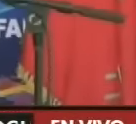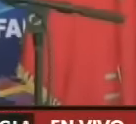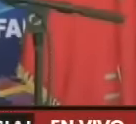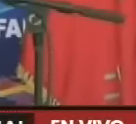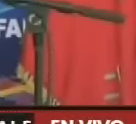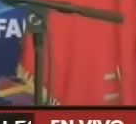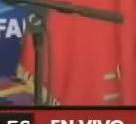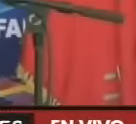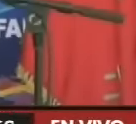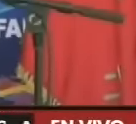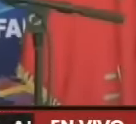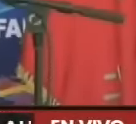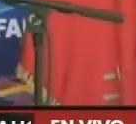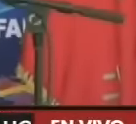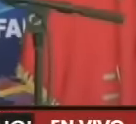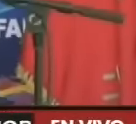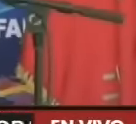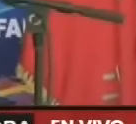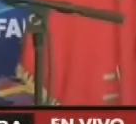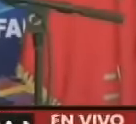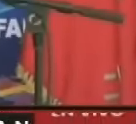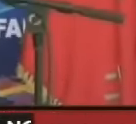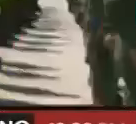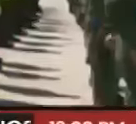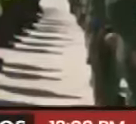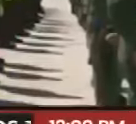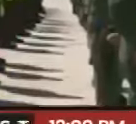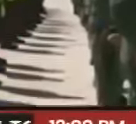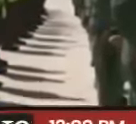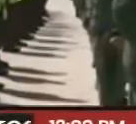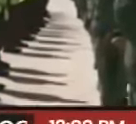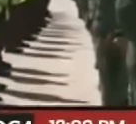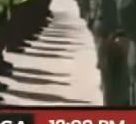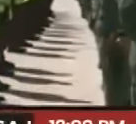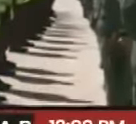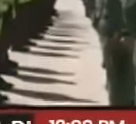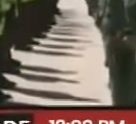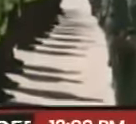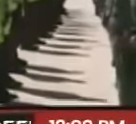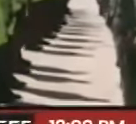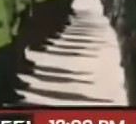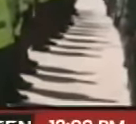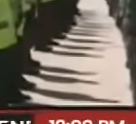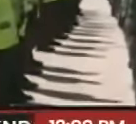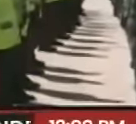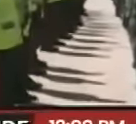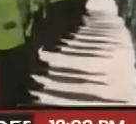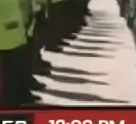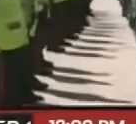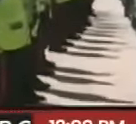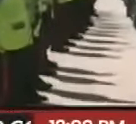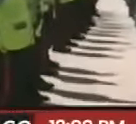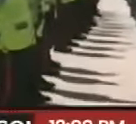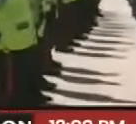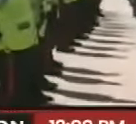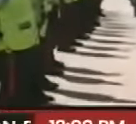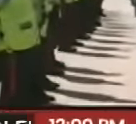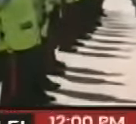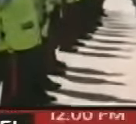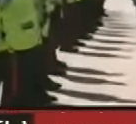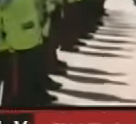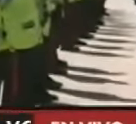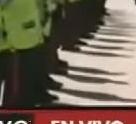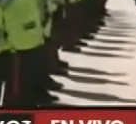Adicionalmente a esto, mantenemos más de 120.000 funcionarios policiales que ocupan el pie de